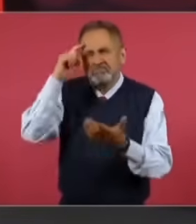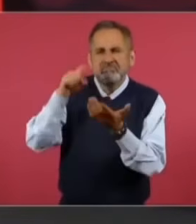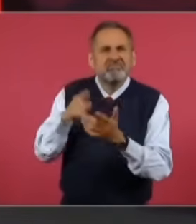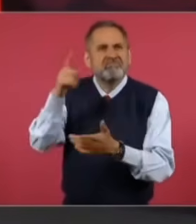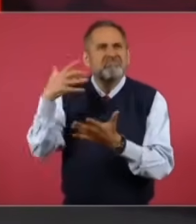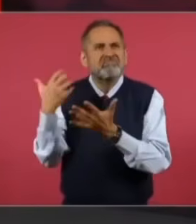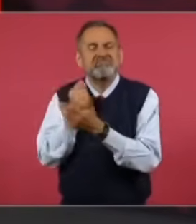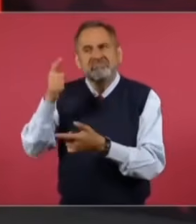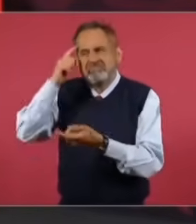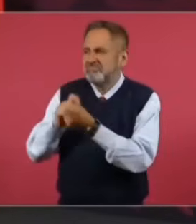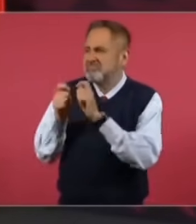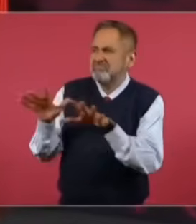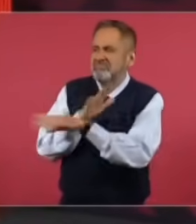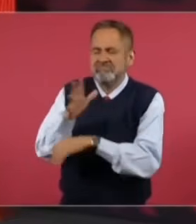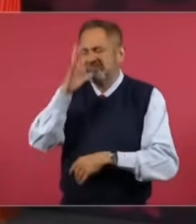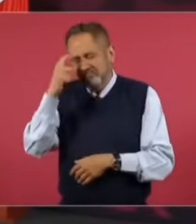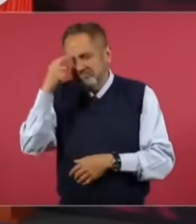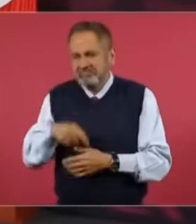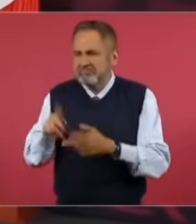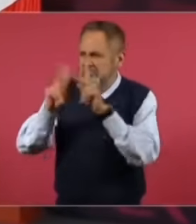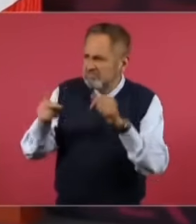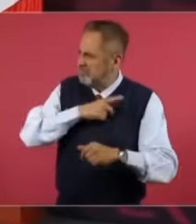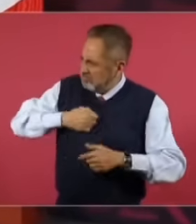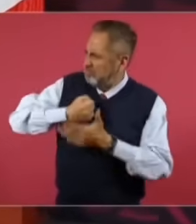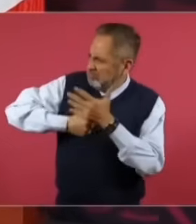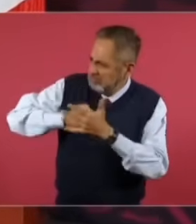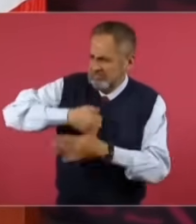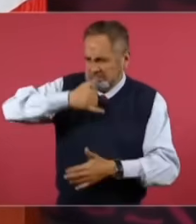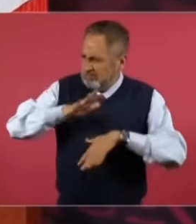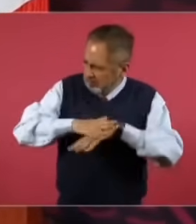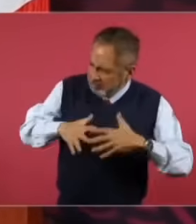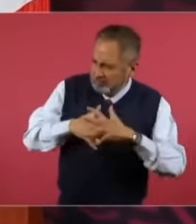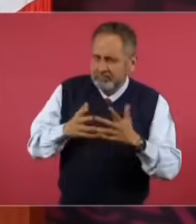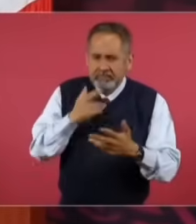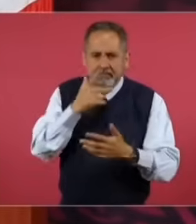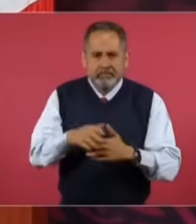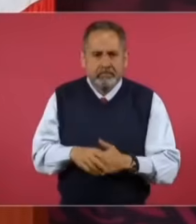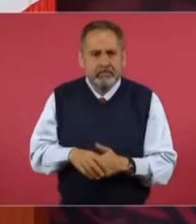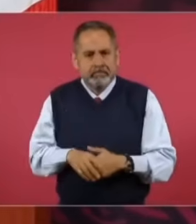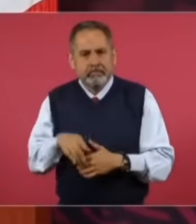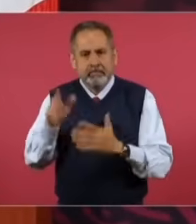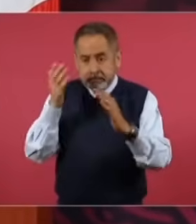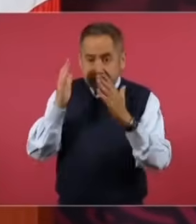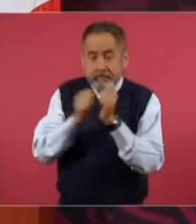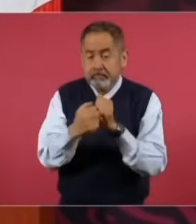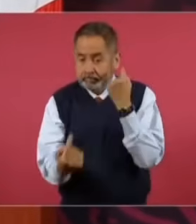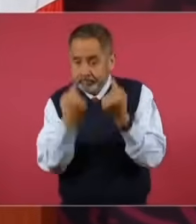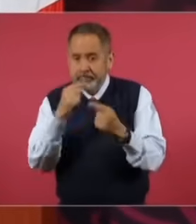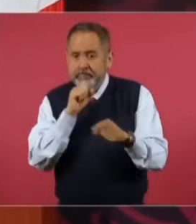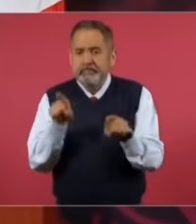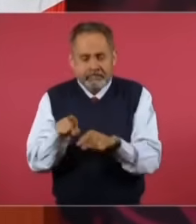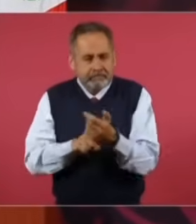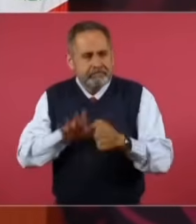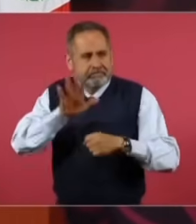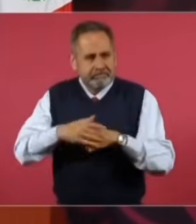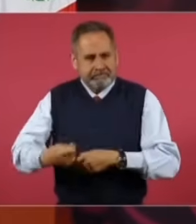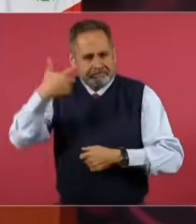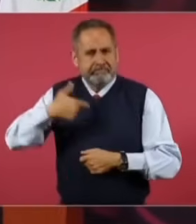la transformación por la vía pacífica, que también me comparan con Díaz Ordaz,